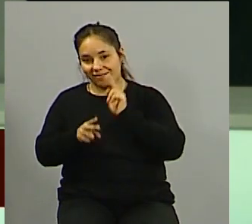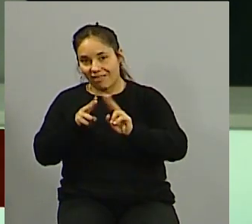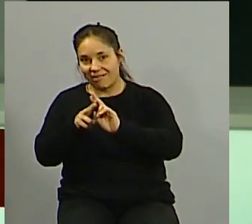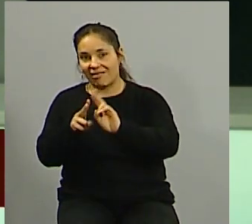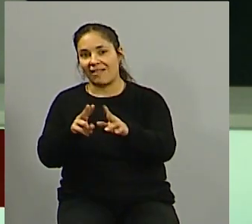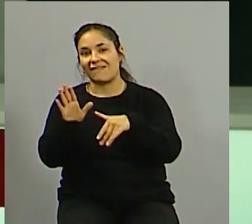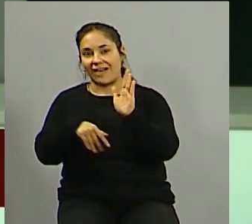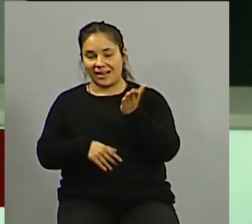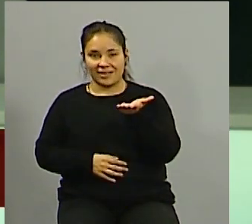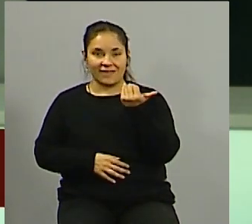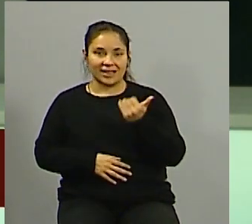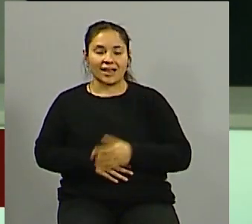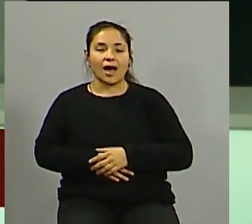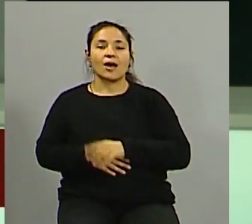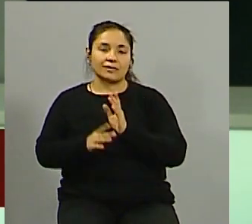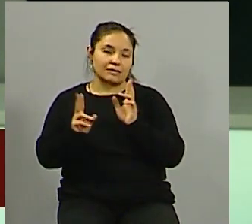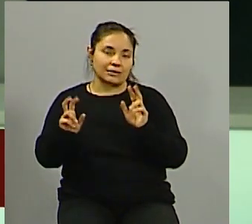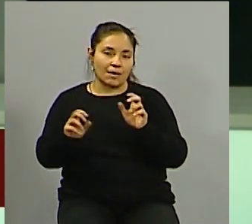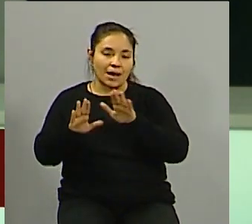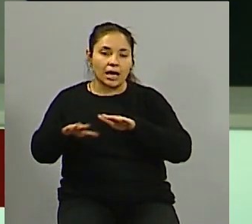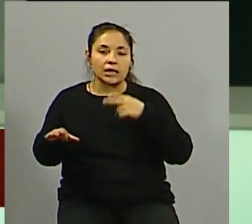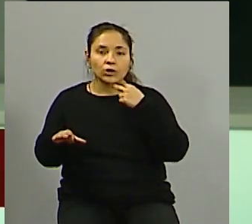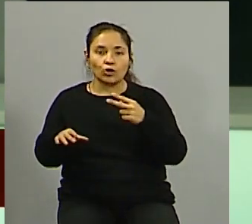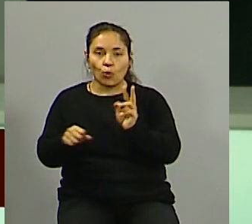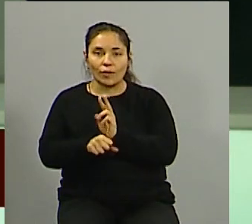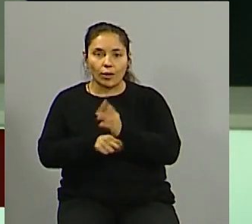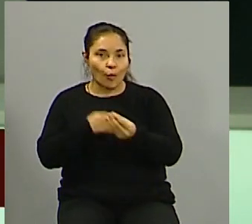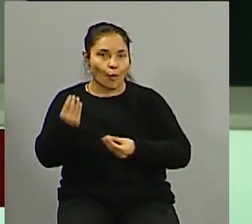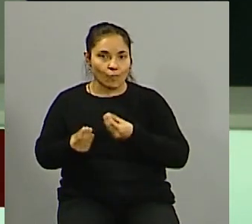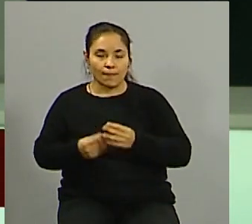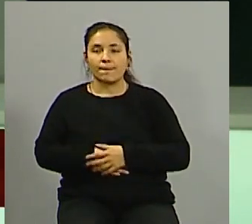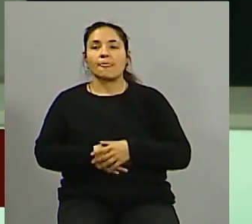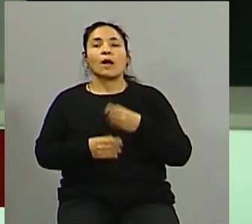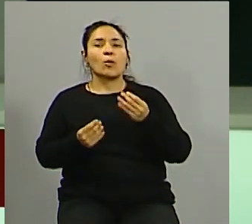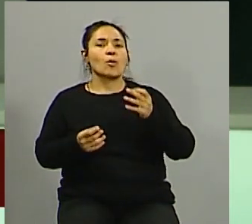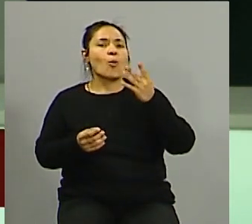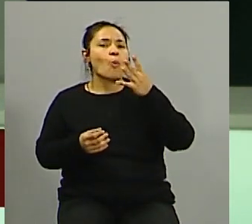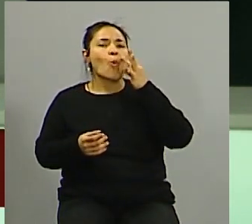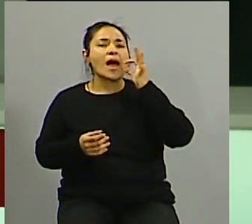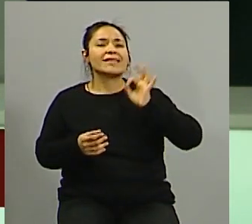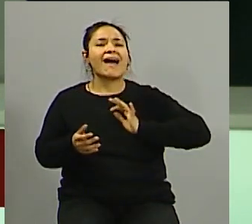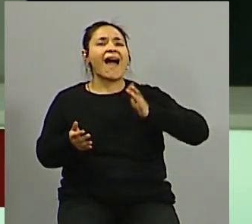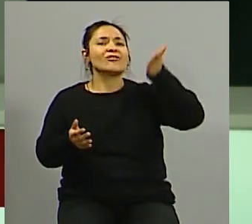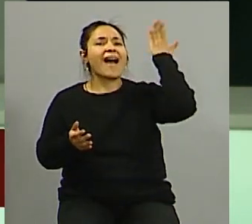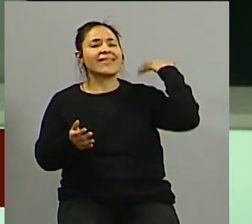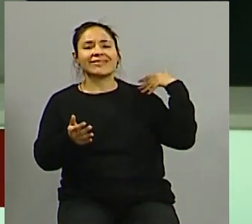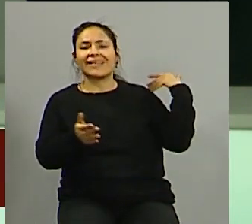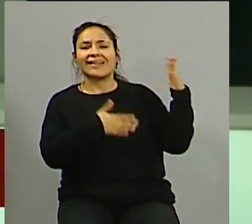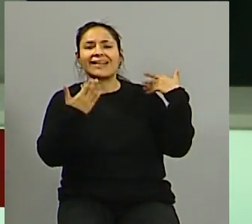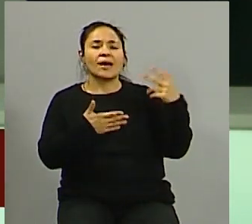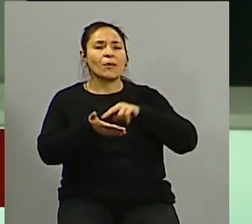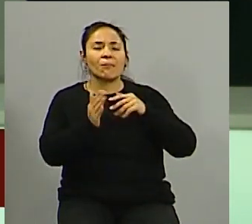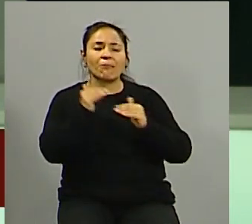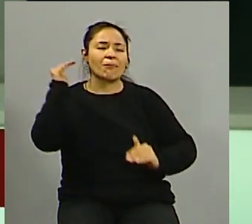pero la realidad es que cómo reparamos la situación de hace 40 años, donde eso era más desigual